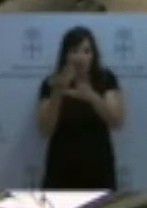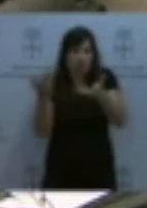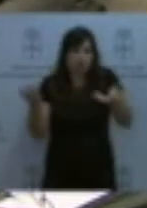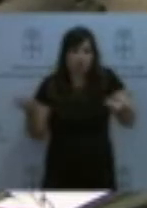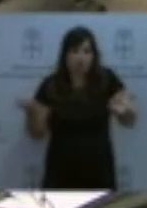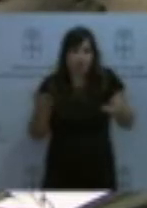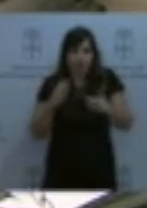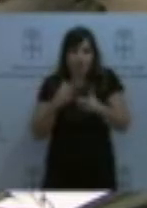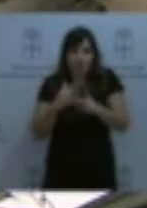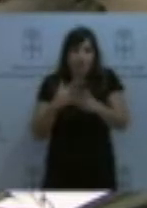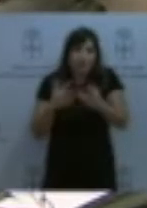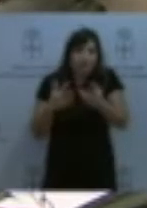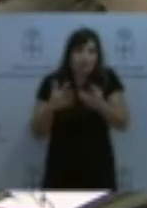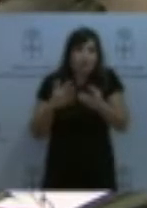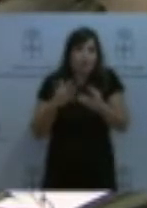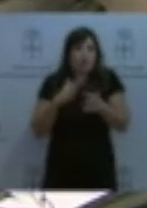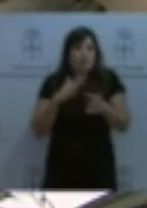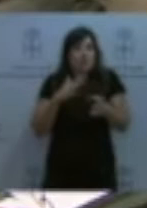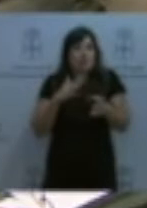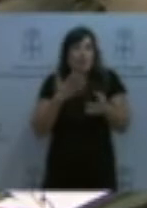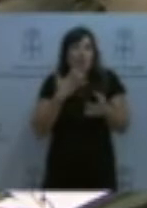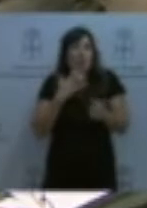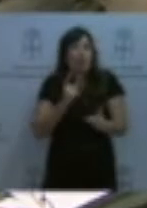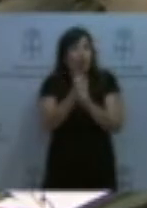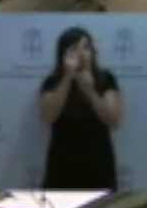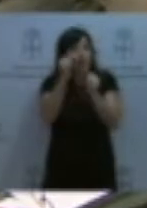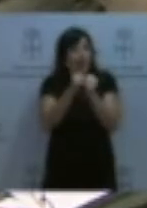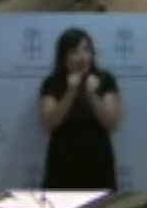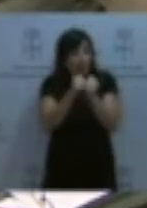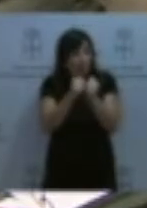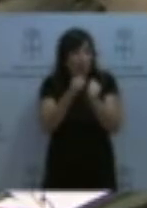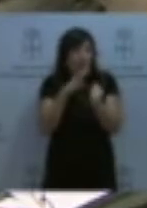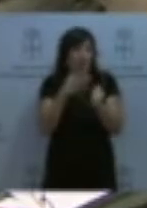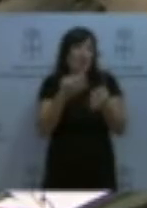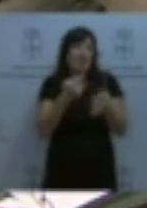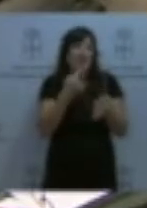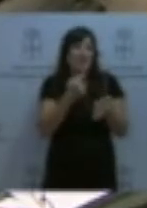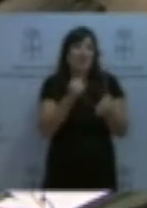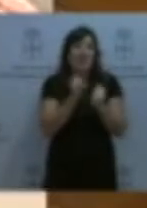del carbón, que siempre se dice que el carbón es el que marca los mayores precios por el coste de